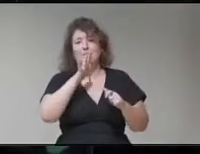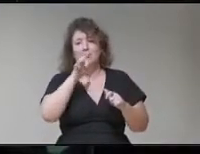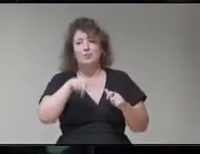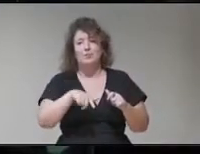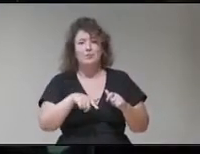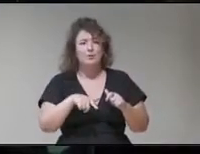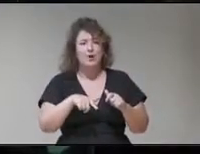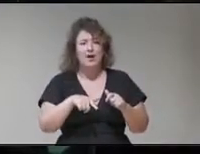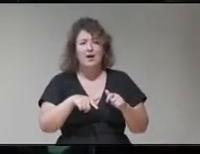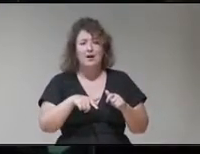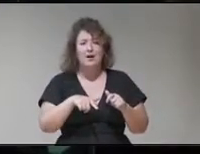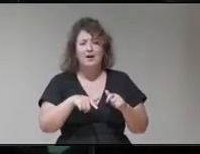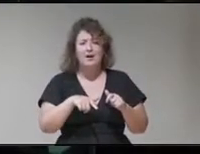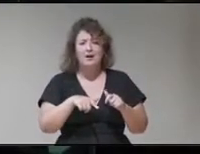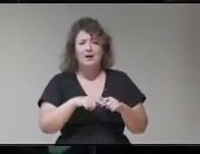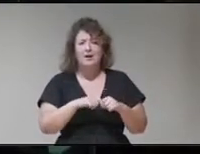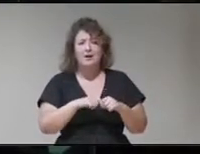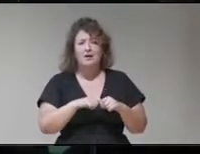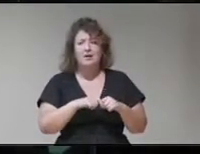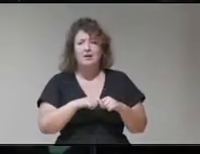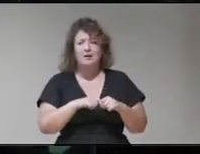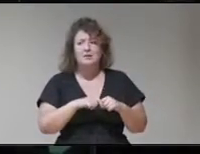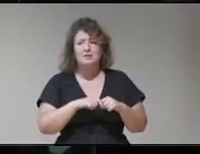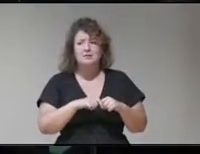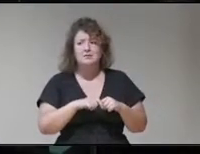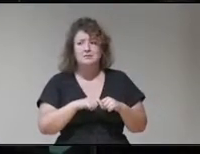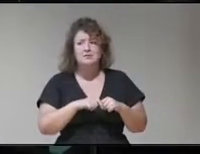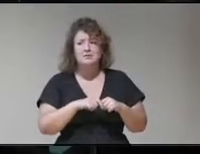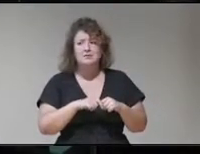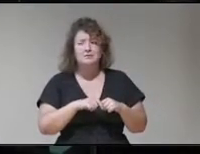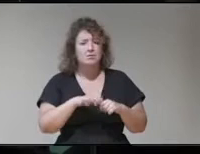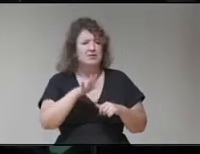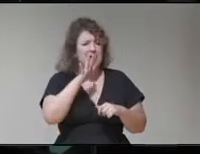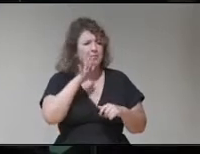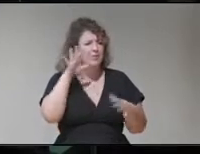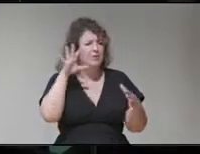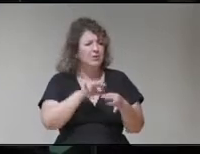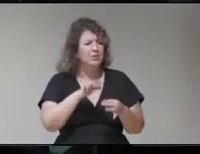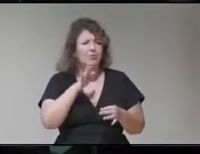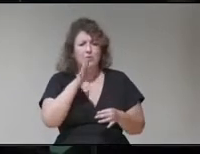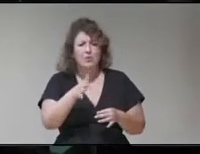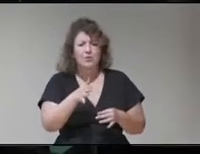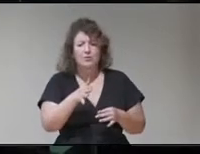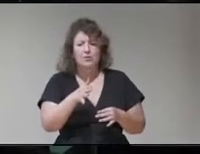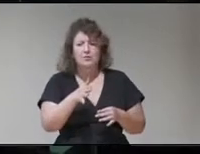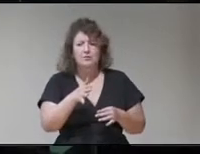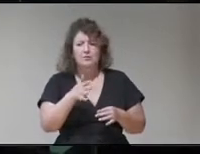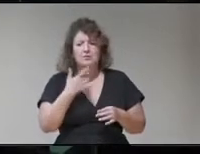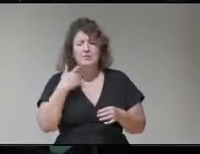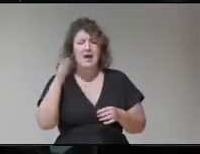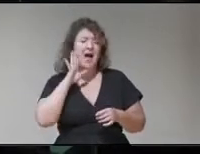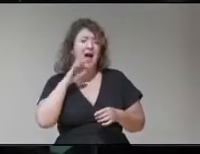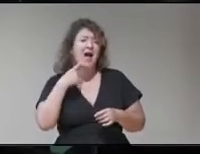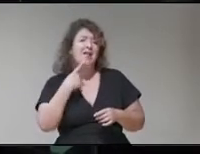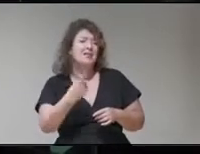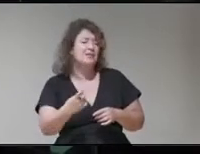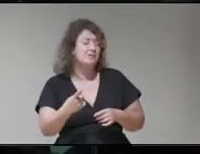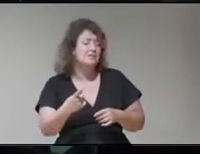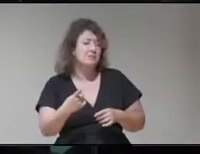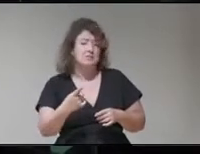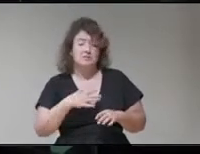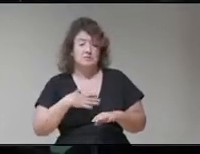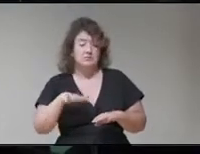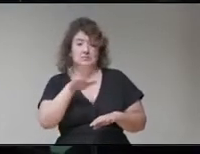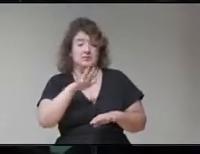longevidad. Y bueno, quería preguntarle si ese es el caso. Y la segunda pregunta es que ha mencionado, que me parece increíble,